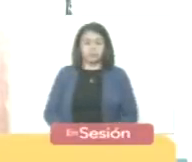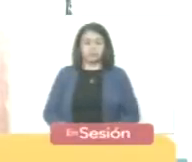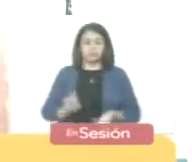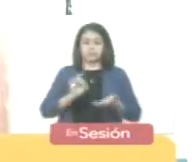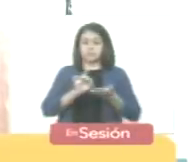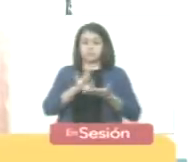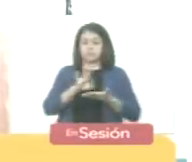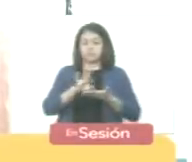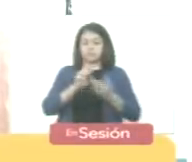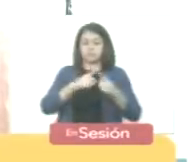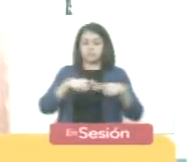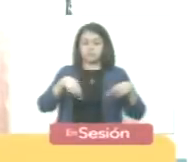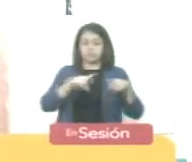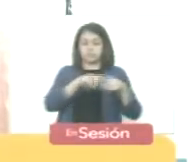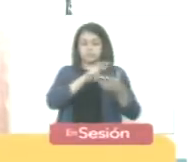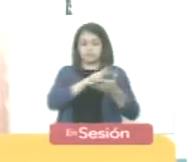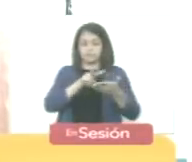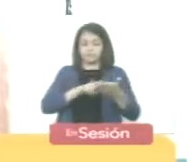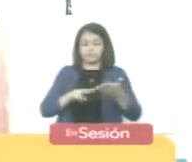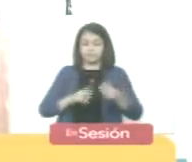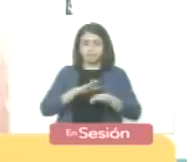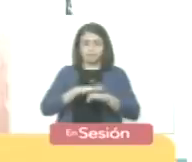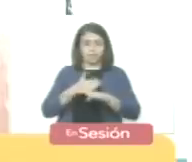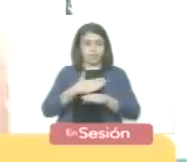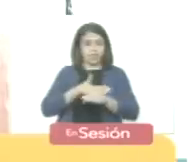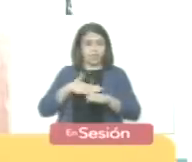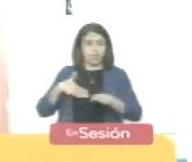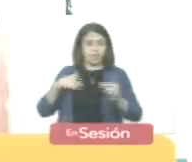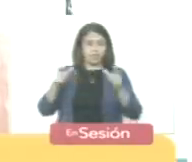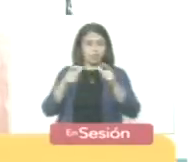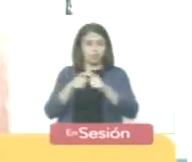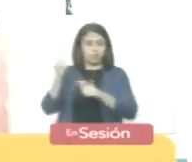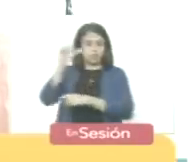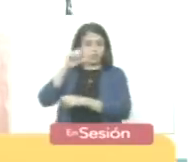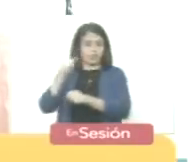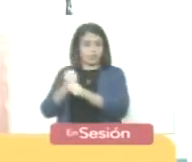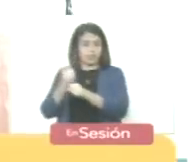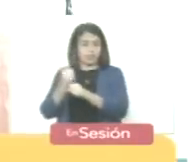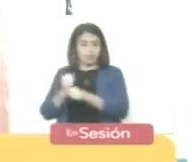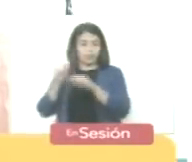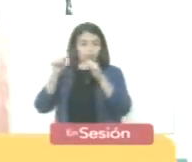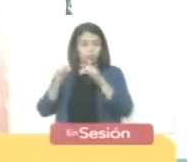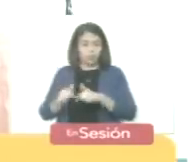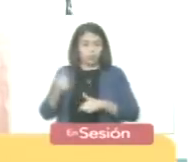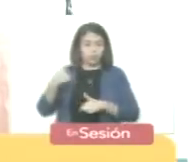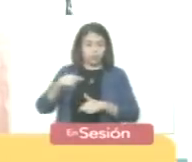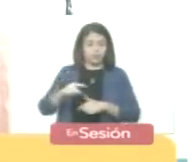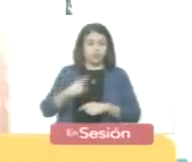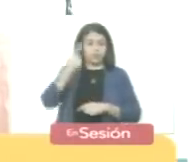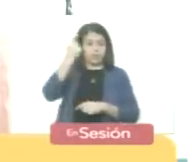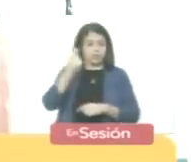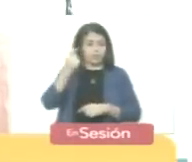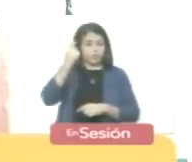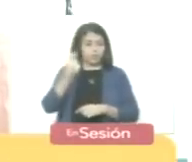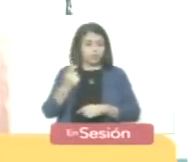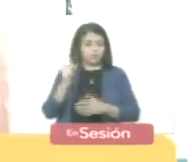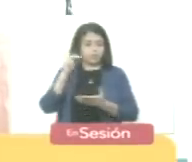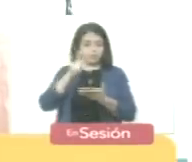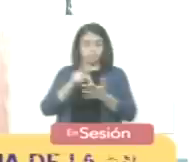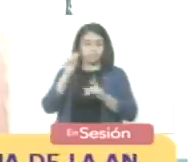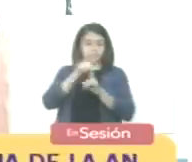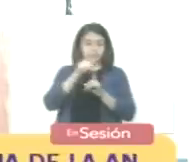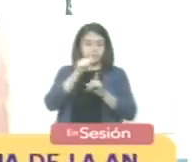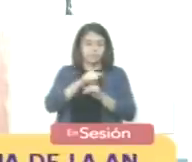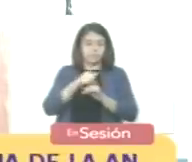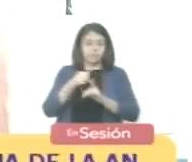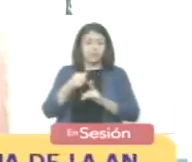despedido del círculo de electores por intentar formar un sindicato. Y hoy aquí tenemos un diputado que estuvo en esa lucha.